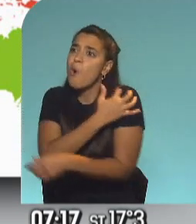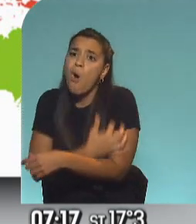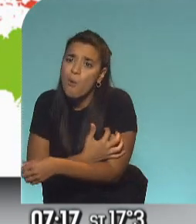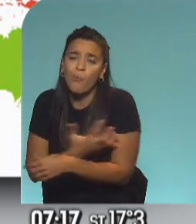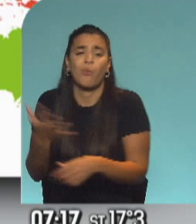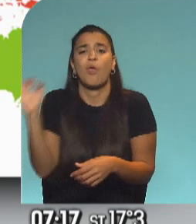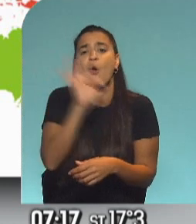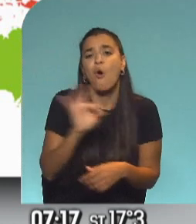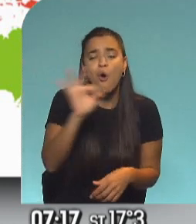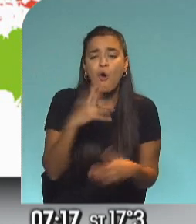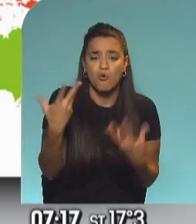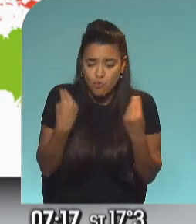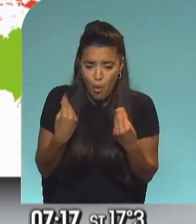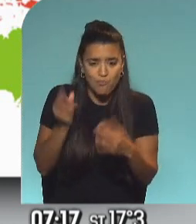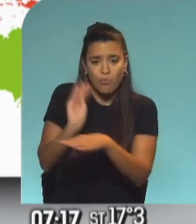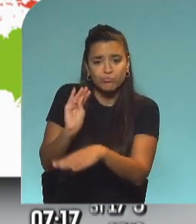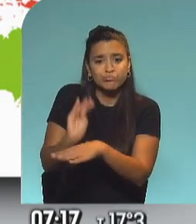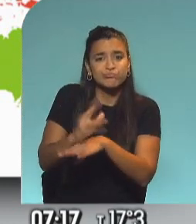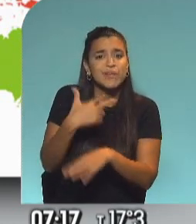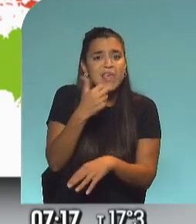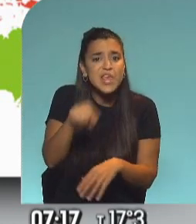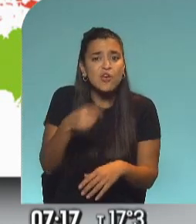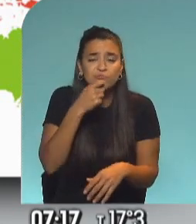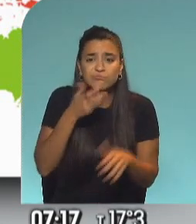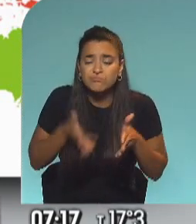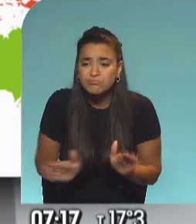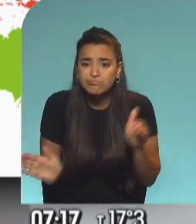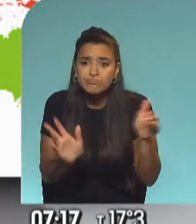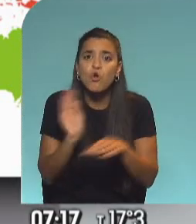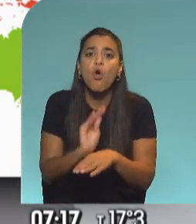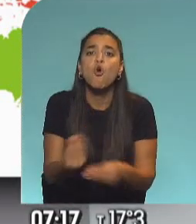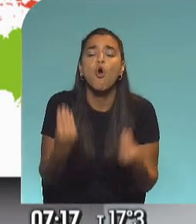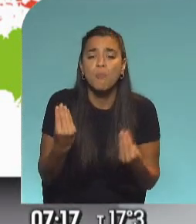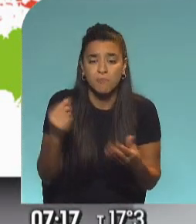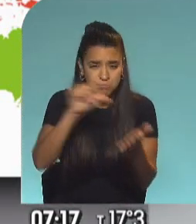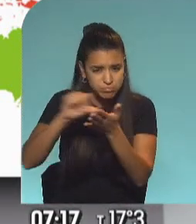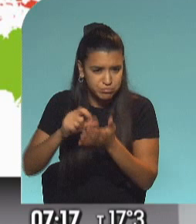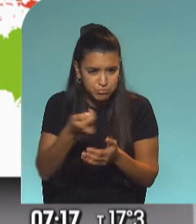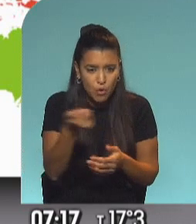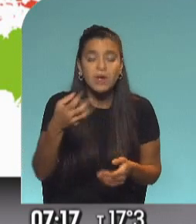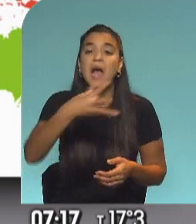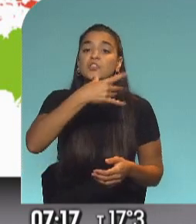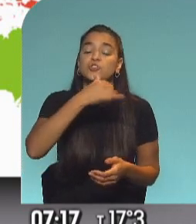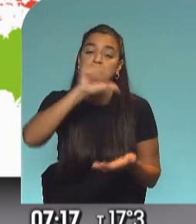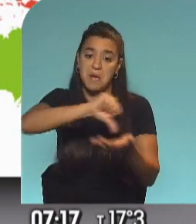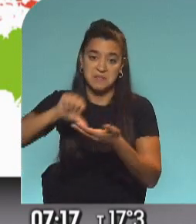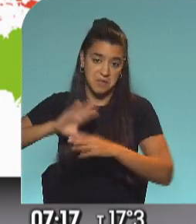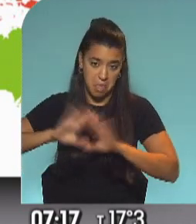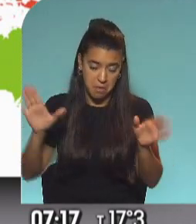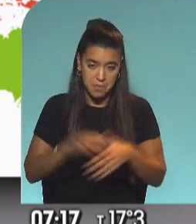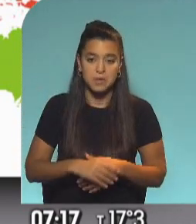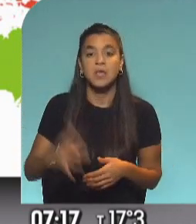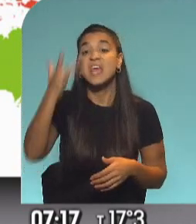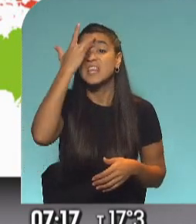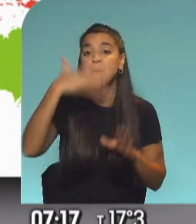no tiene medios para sostener a su hijo en caso de necesidad en el futuro y demás. Muy pocos países, ¿eh? 14 países.